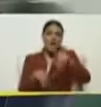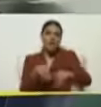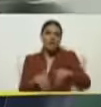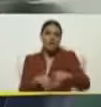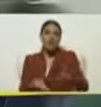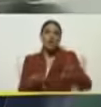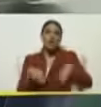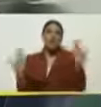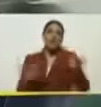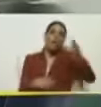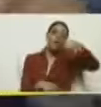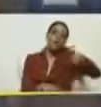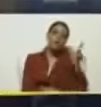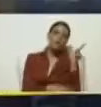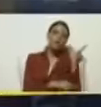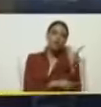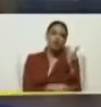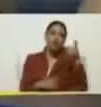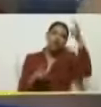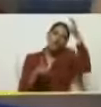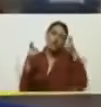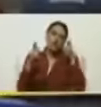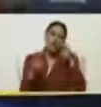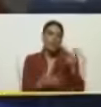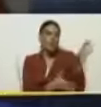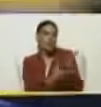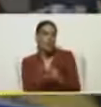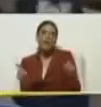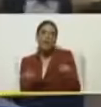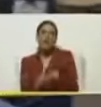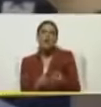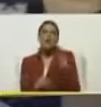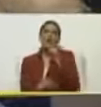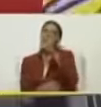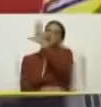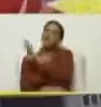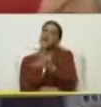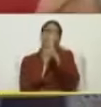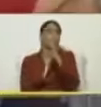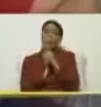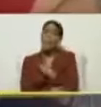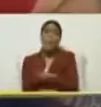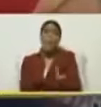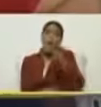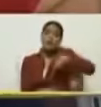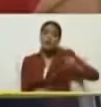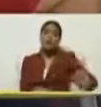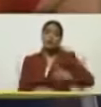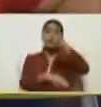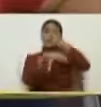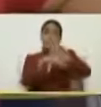el movimiento bolivariano, que el chavismo, que las fuerzas del pueblo venezolano.